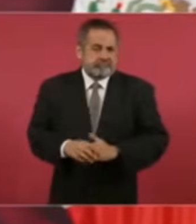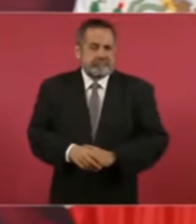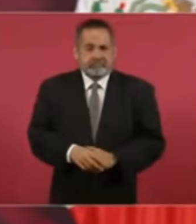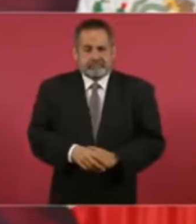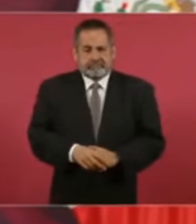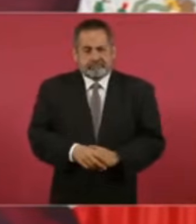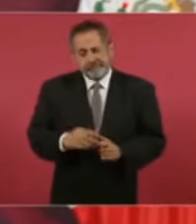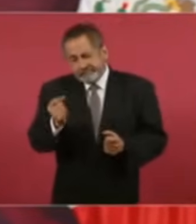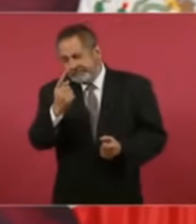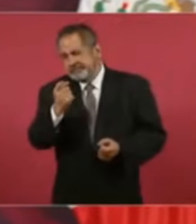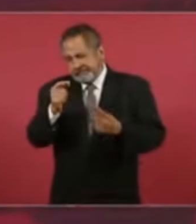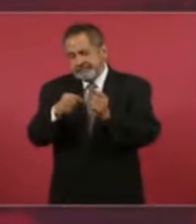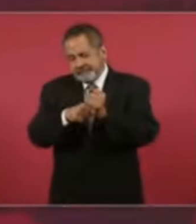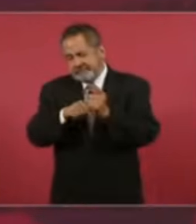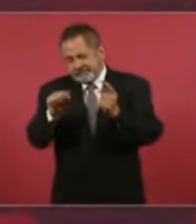Aunque